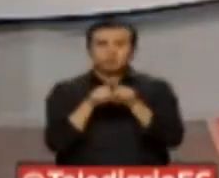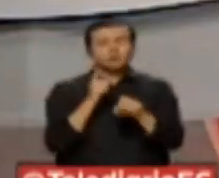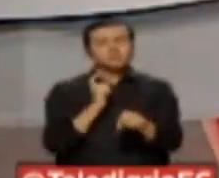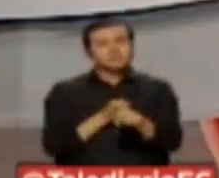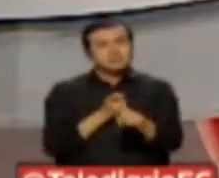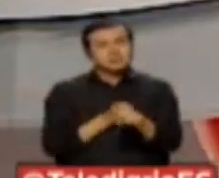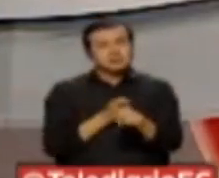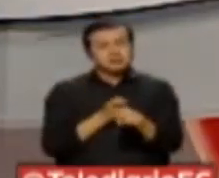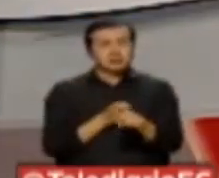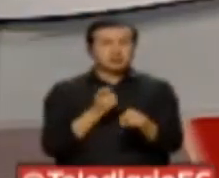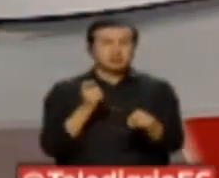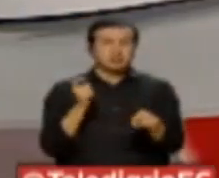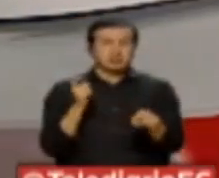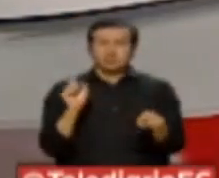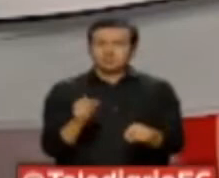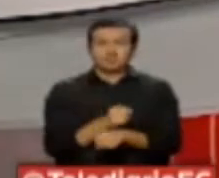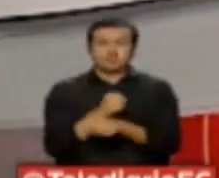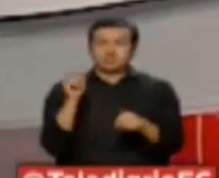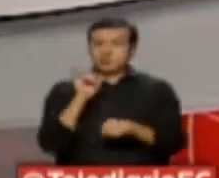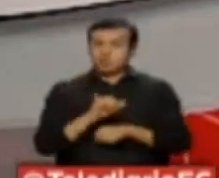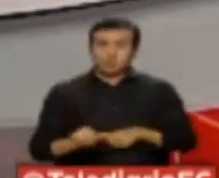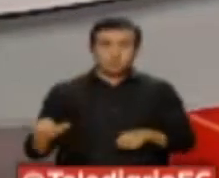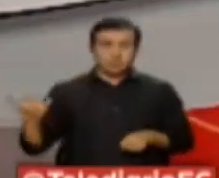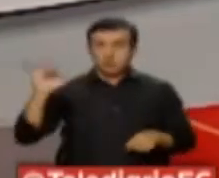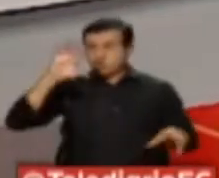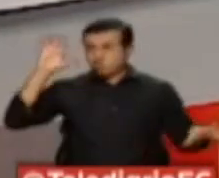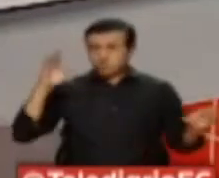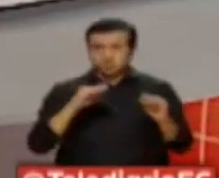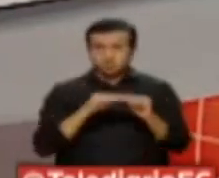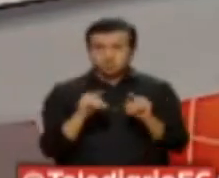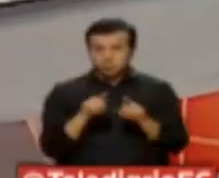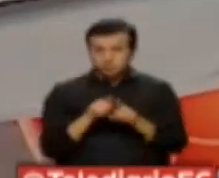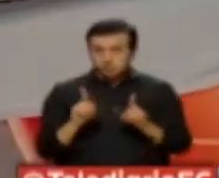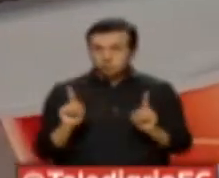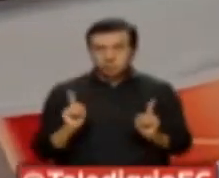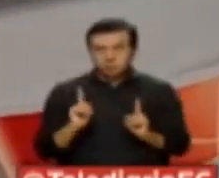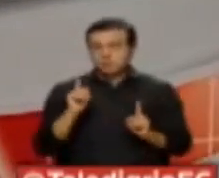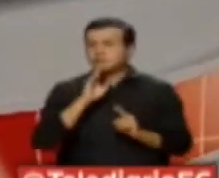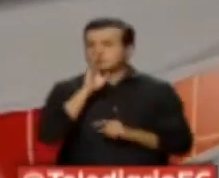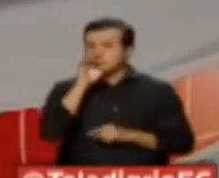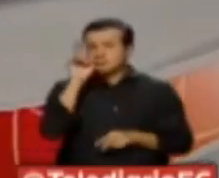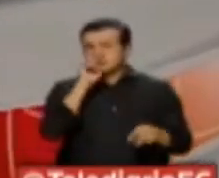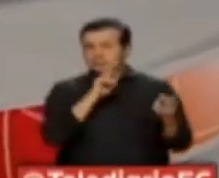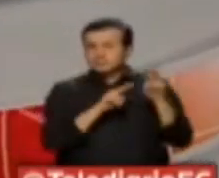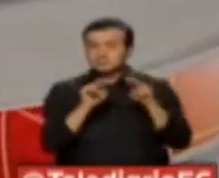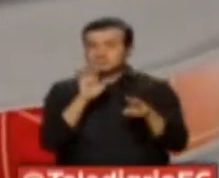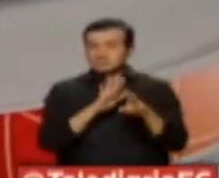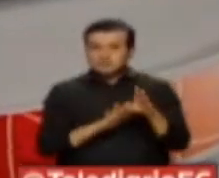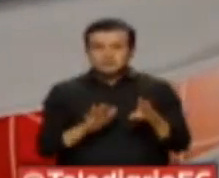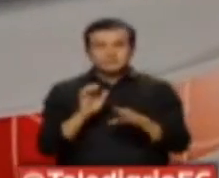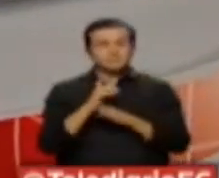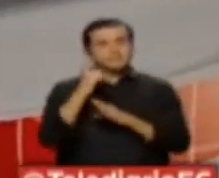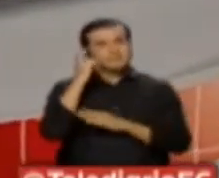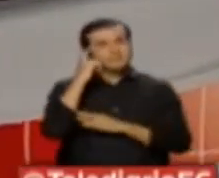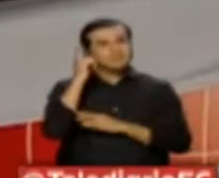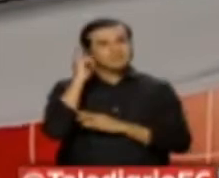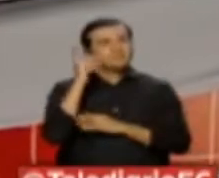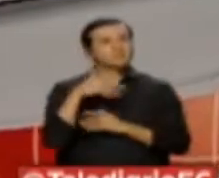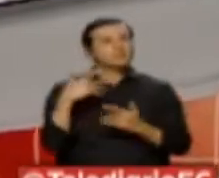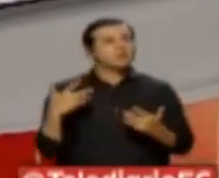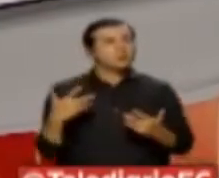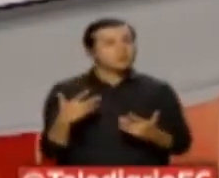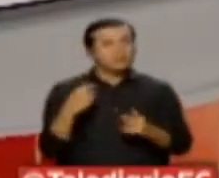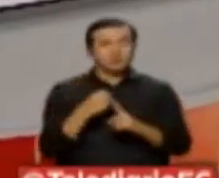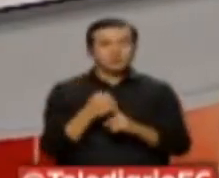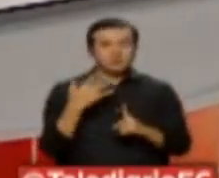distinto no se puede negociar el mismo acuerdo con absolutamente todos estamos siempre evaluando qué es lo mejor para el ecuador y de qué manera no